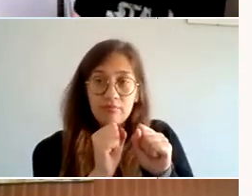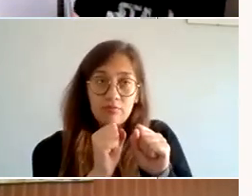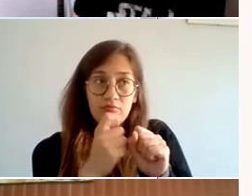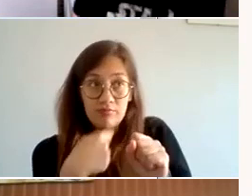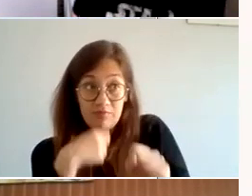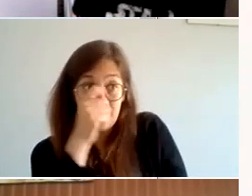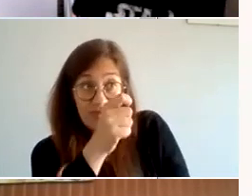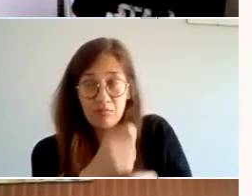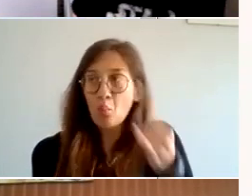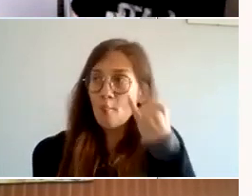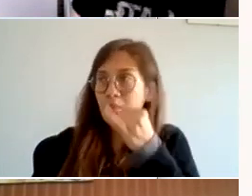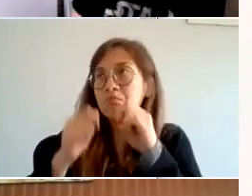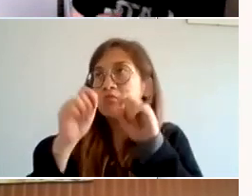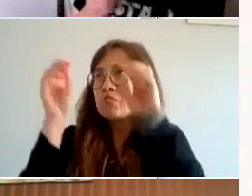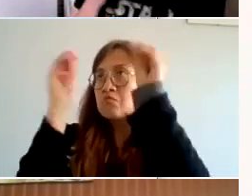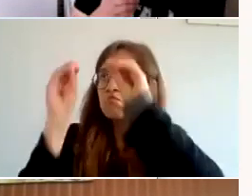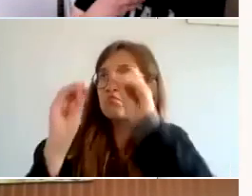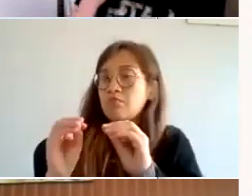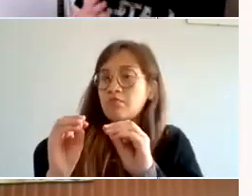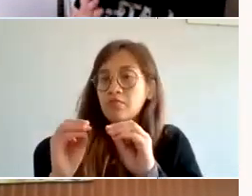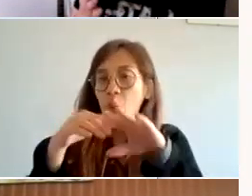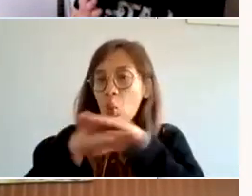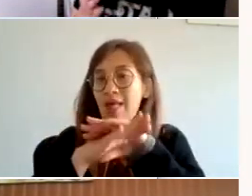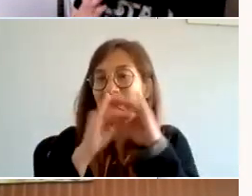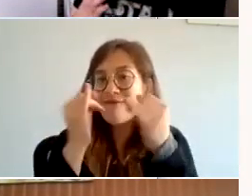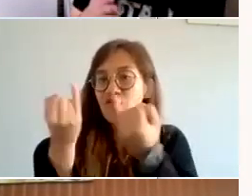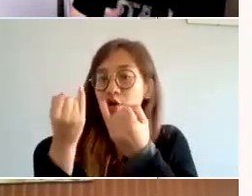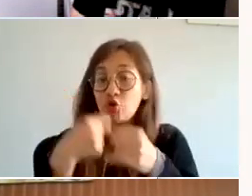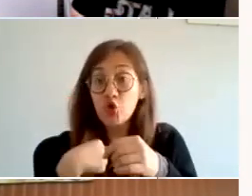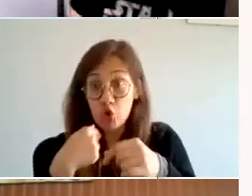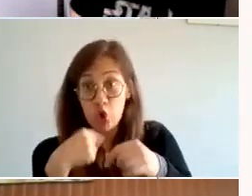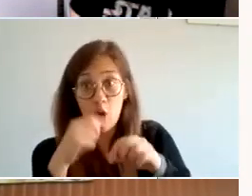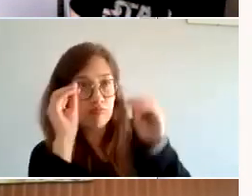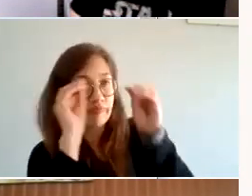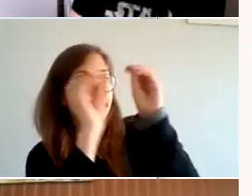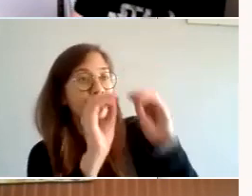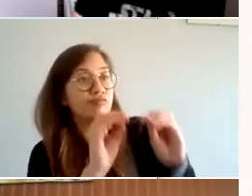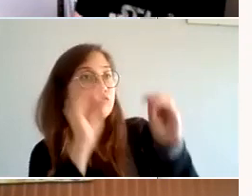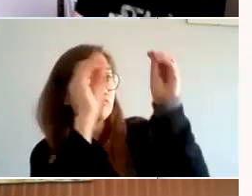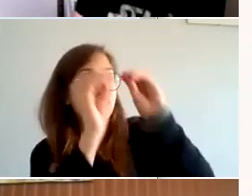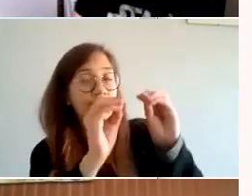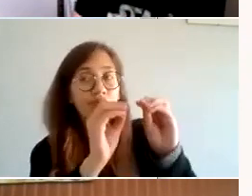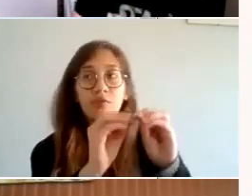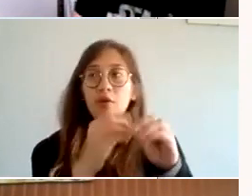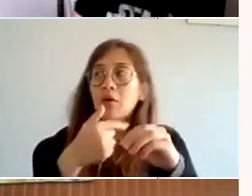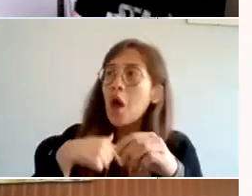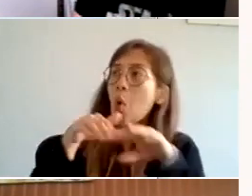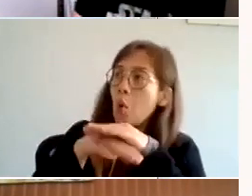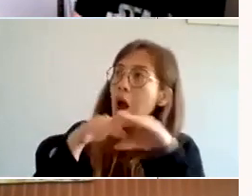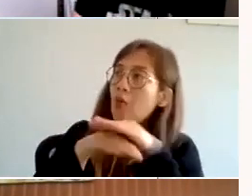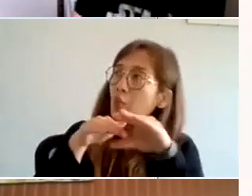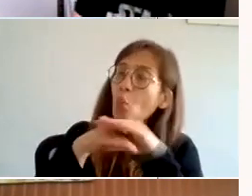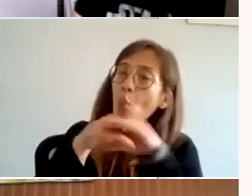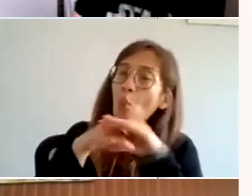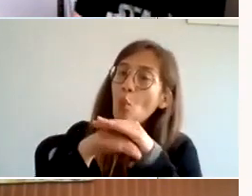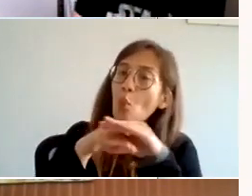para que te almacenen esa información y esté 24/7 disponible para el público. Ya, de hecho, aquí yo tengo hostings.